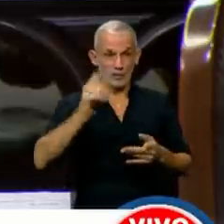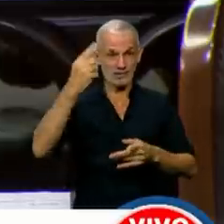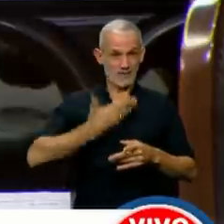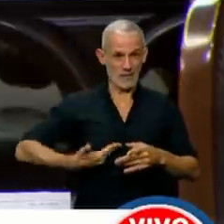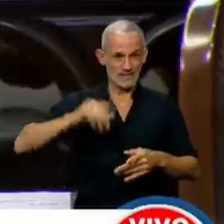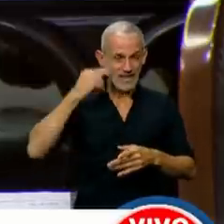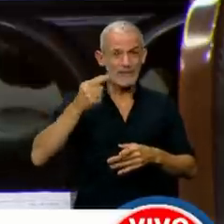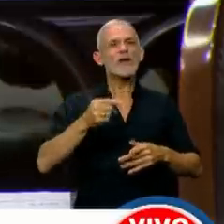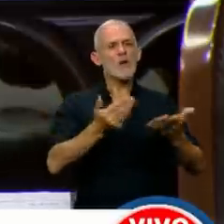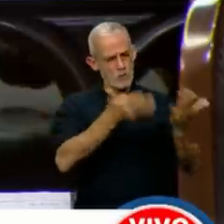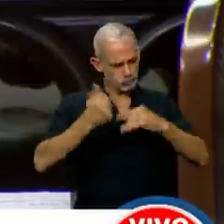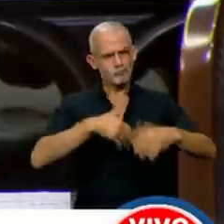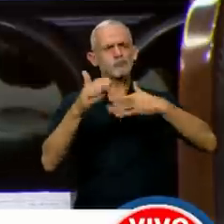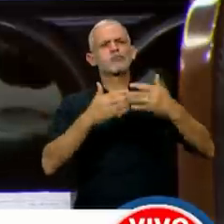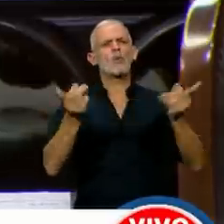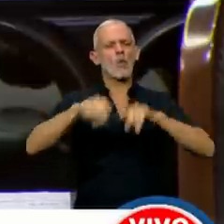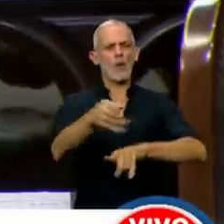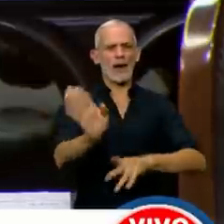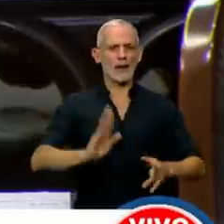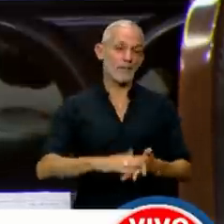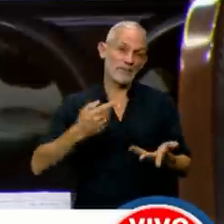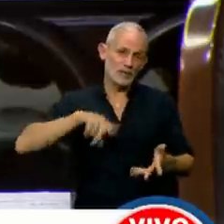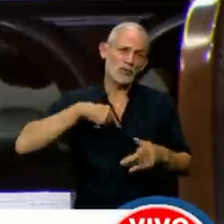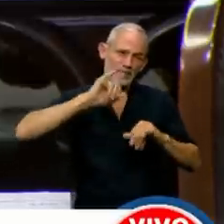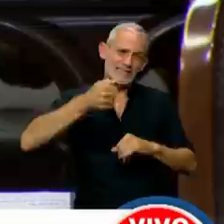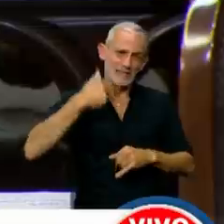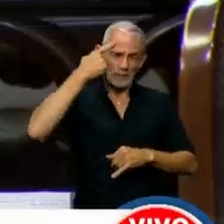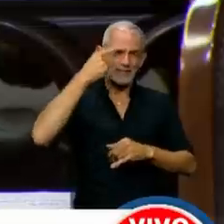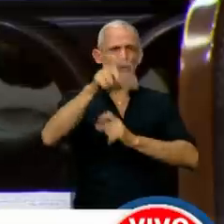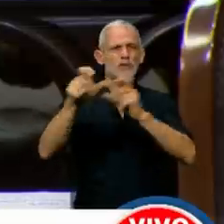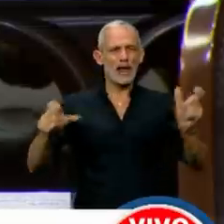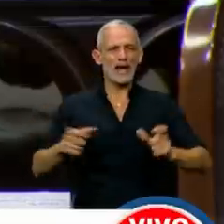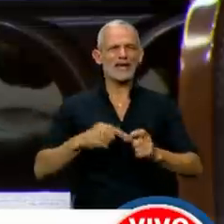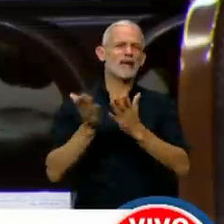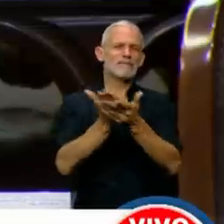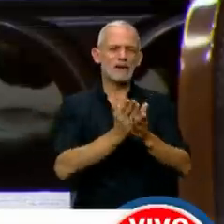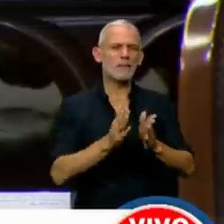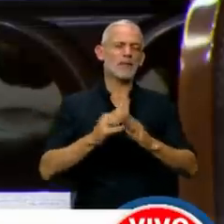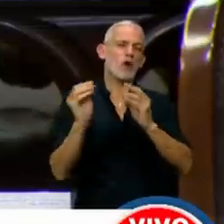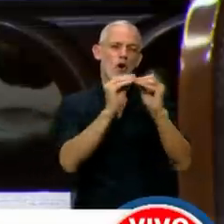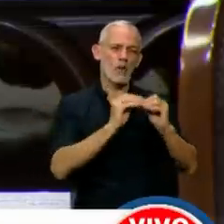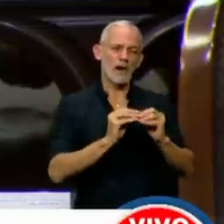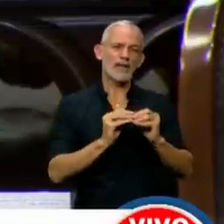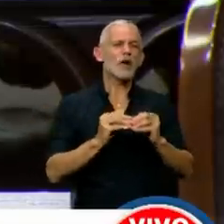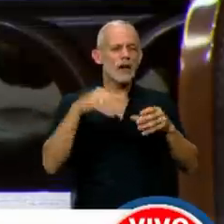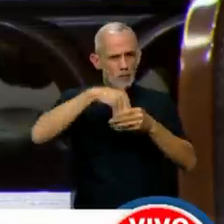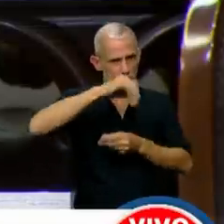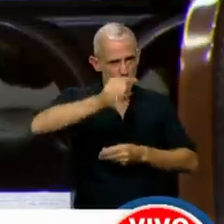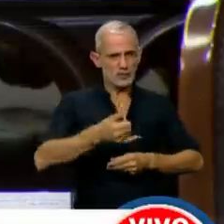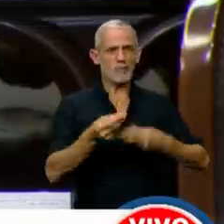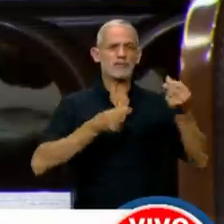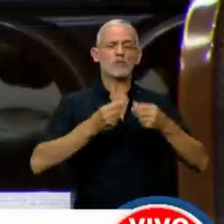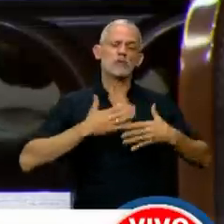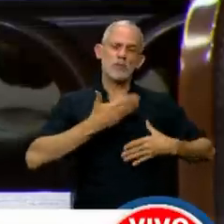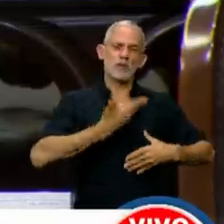nuestro presidente fue retomar la así que nosotros si pensamos a la gente le pido a mis colegas que acompañen este presupuesto que no es